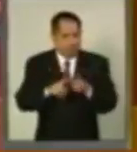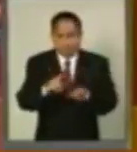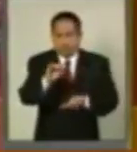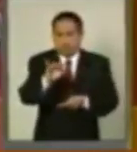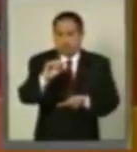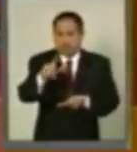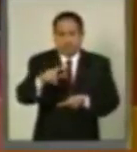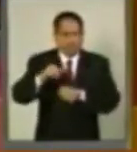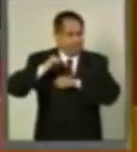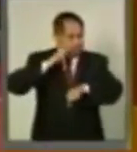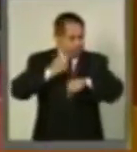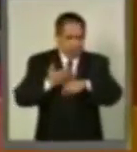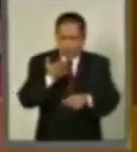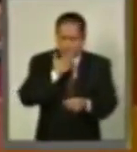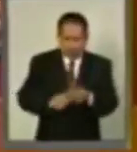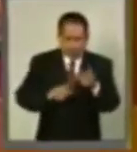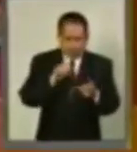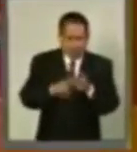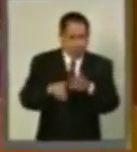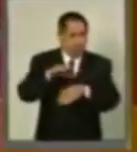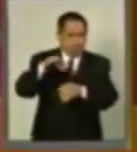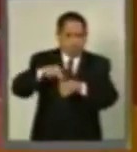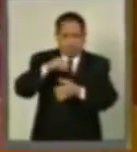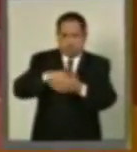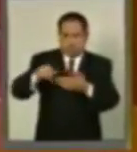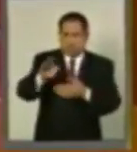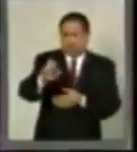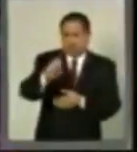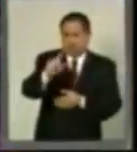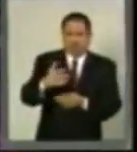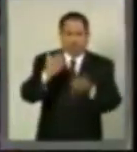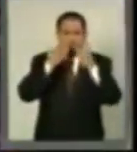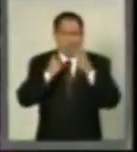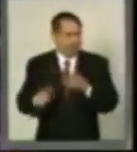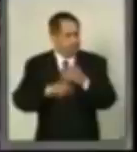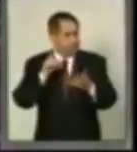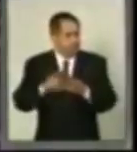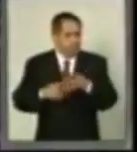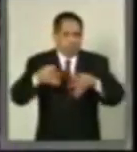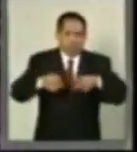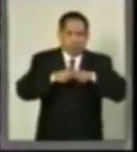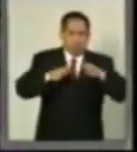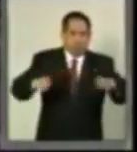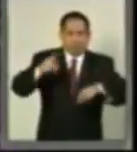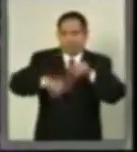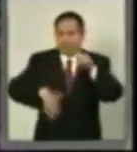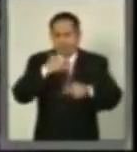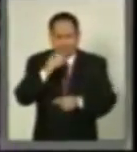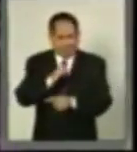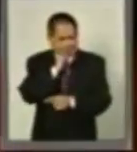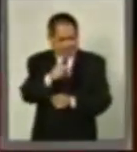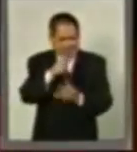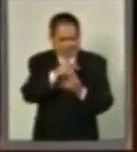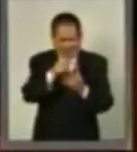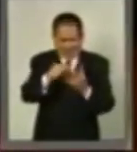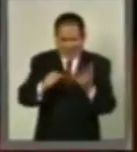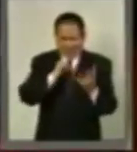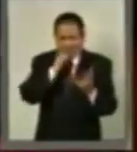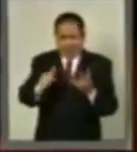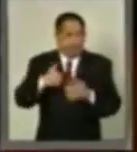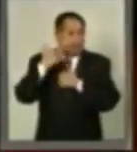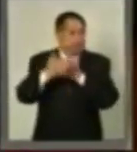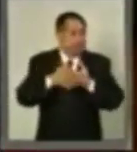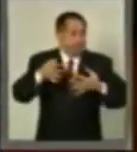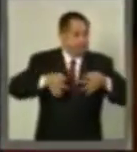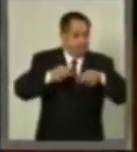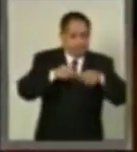General, no tenemos Fiscal de Delitos Electorales, no hay Fiscal ni Magistrados Anticorrupción, falta por nombrar